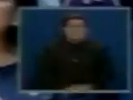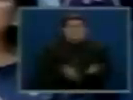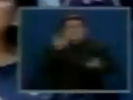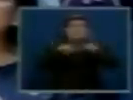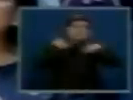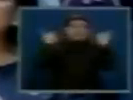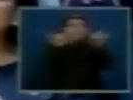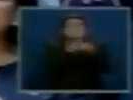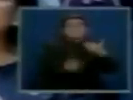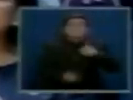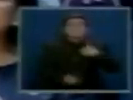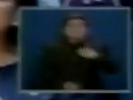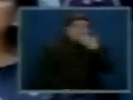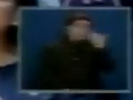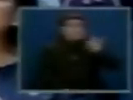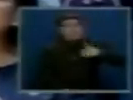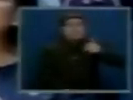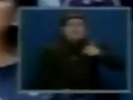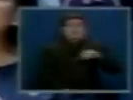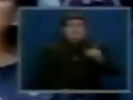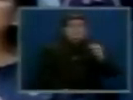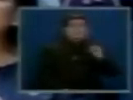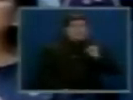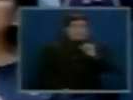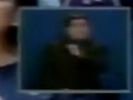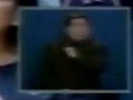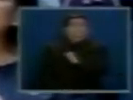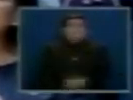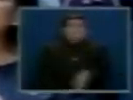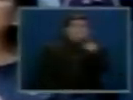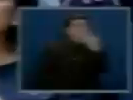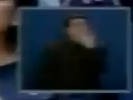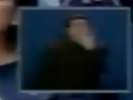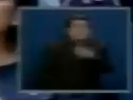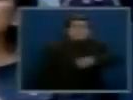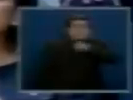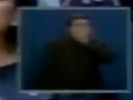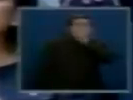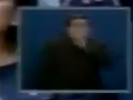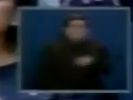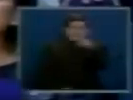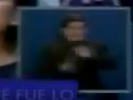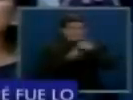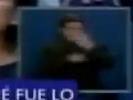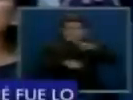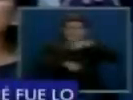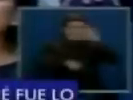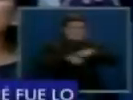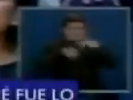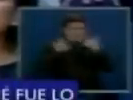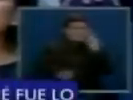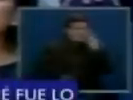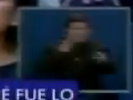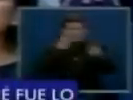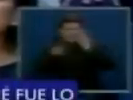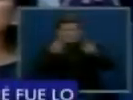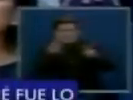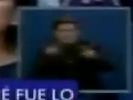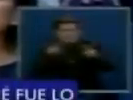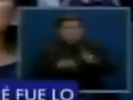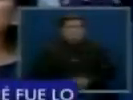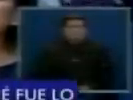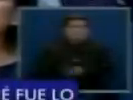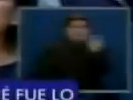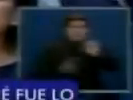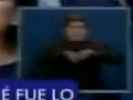que por obtener privilegios para sus asociados han optado por callar ante tanta irregularidad de la cual han sido testigos. Es el